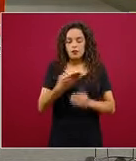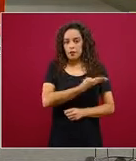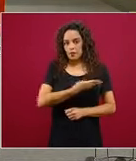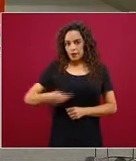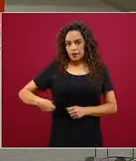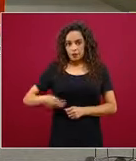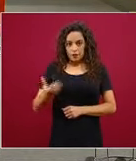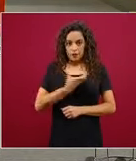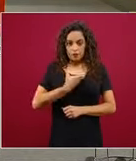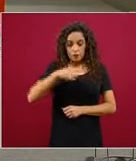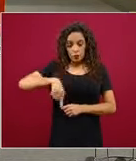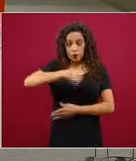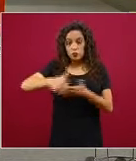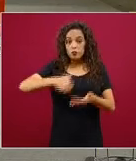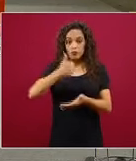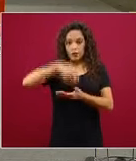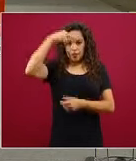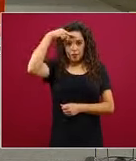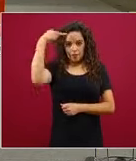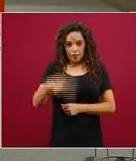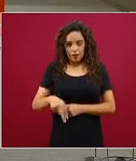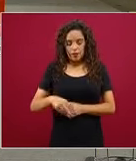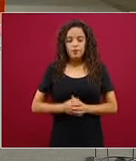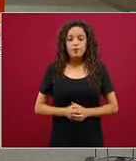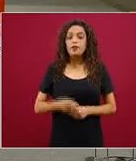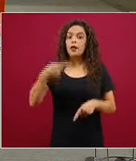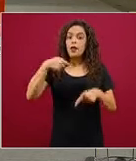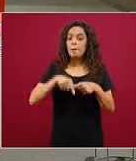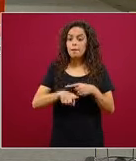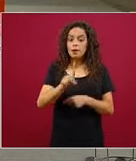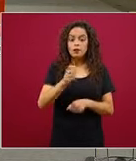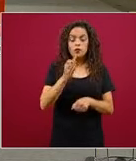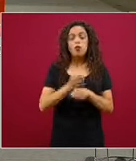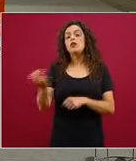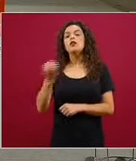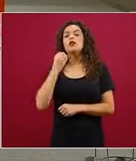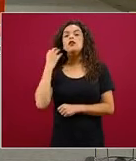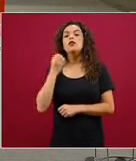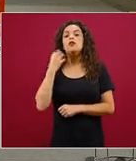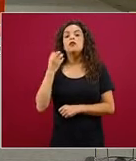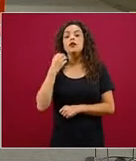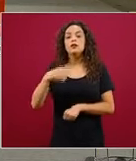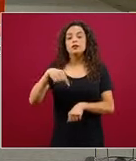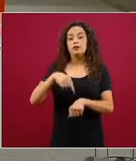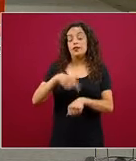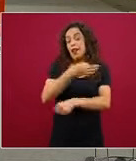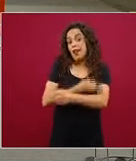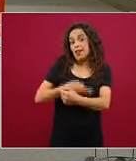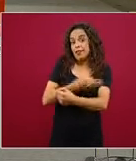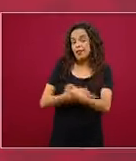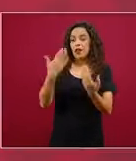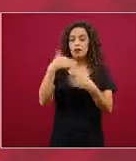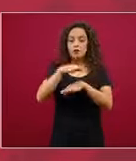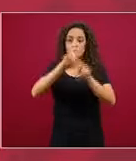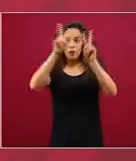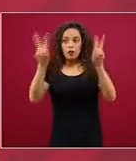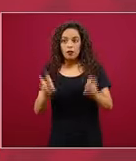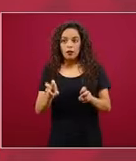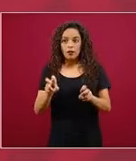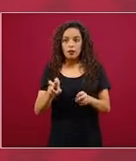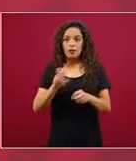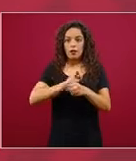la Ciudad de México, y vamos a dar inicio a la conferencia vespertina sobre COVID-19